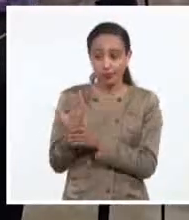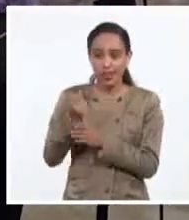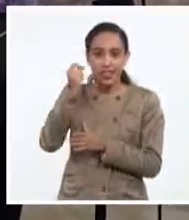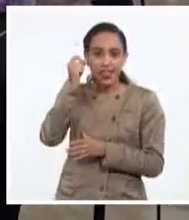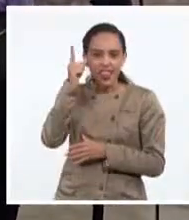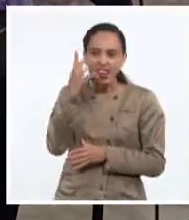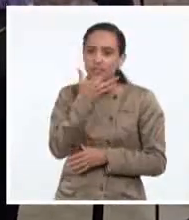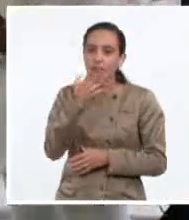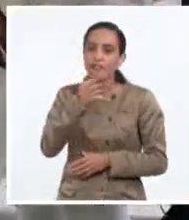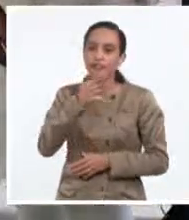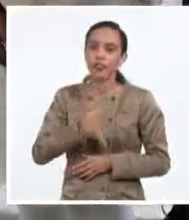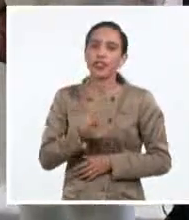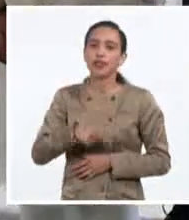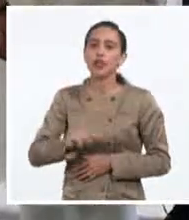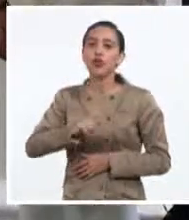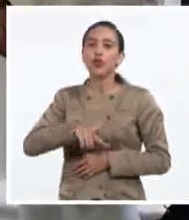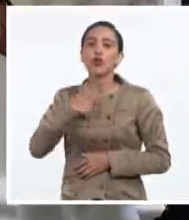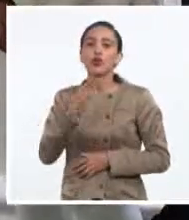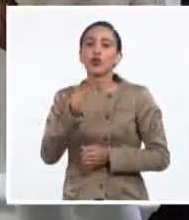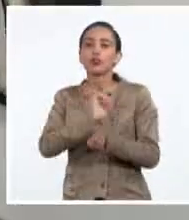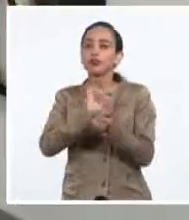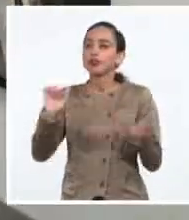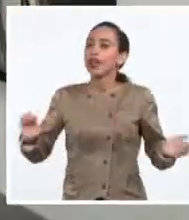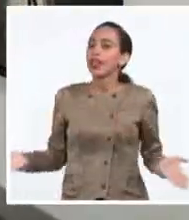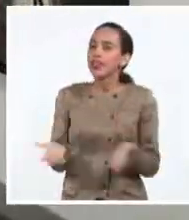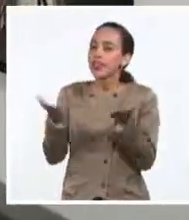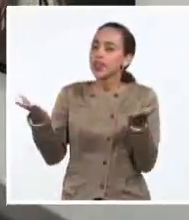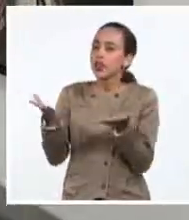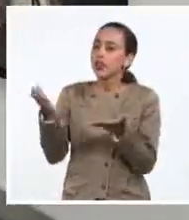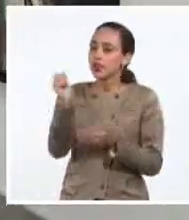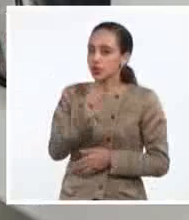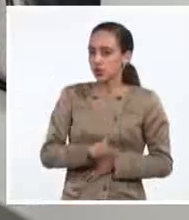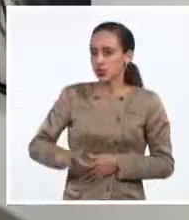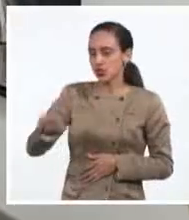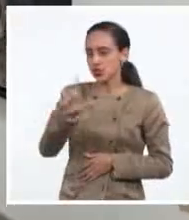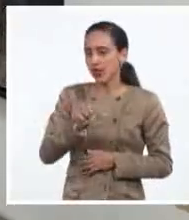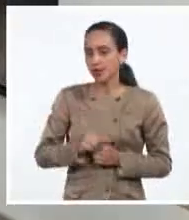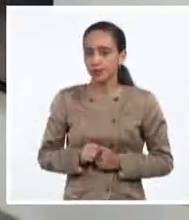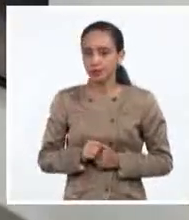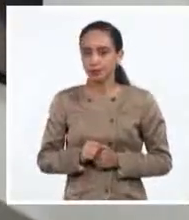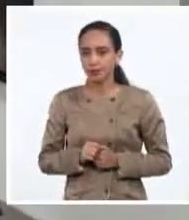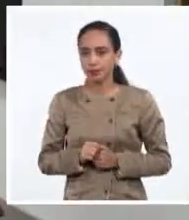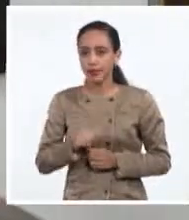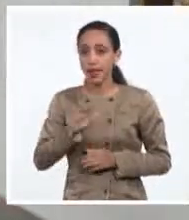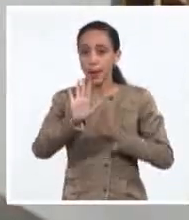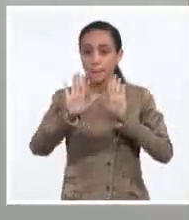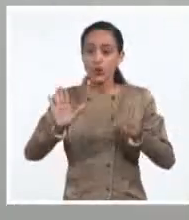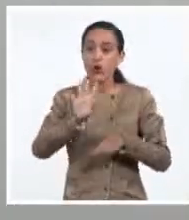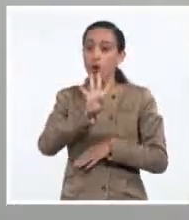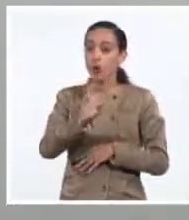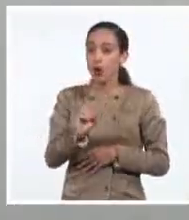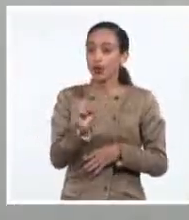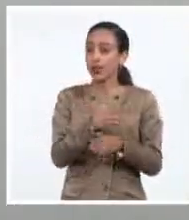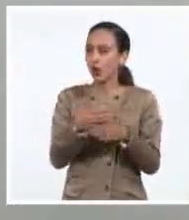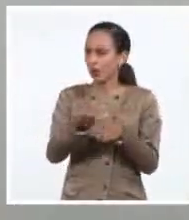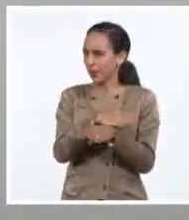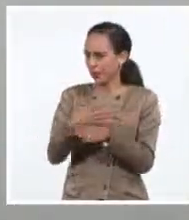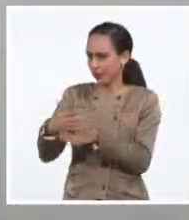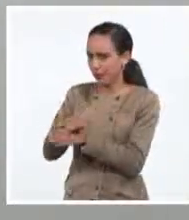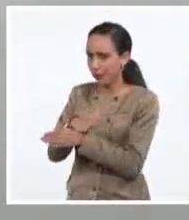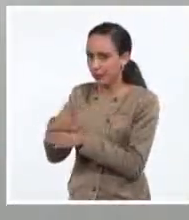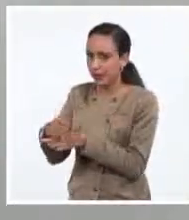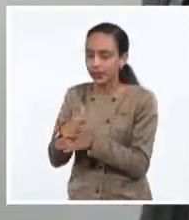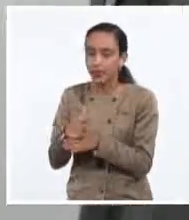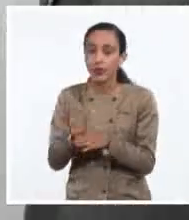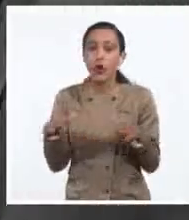como espacio de libertad y motor de desarrollo social. La exposición la integran 40 obras de diversas manifestaciones de la